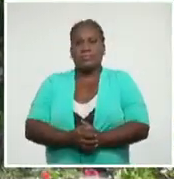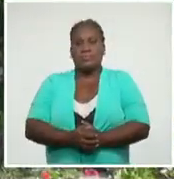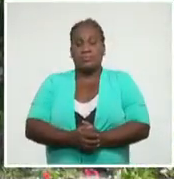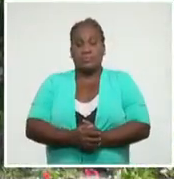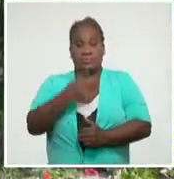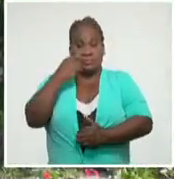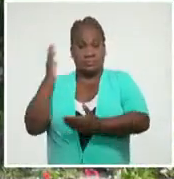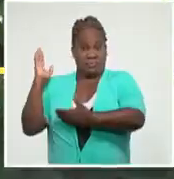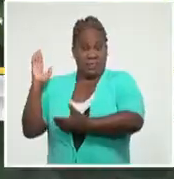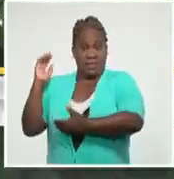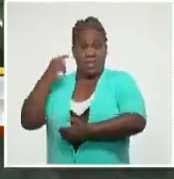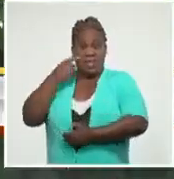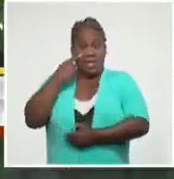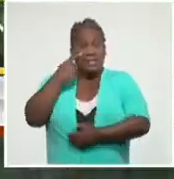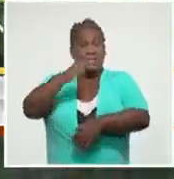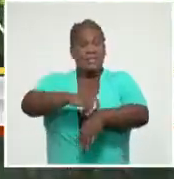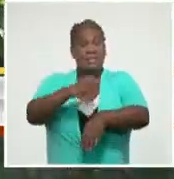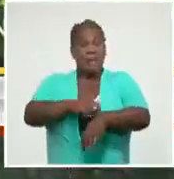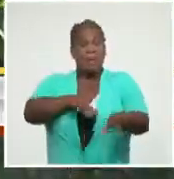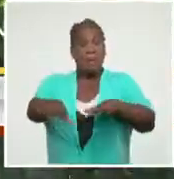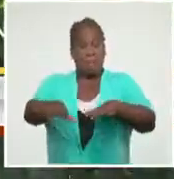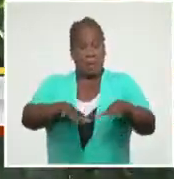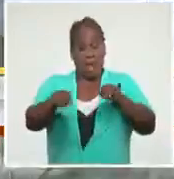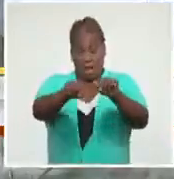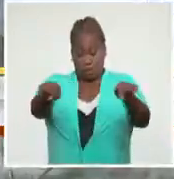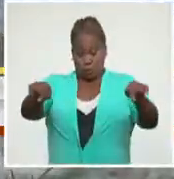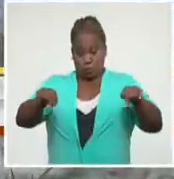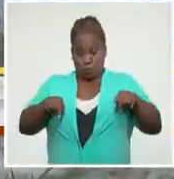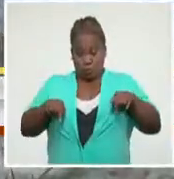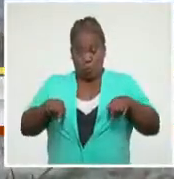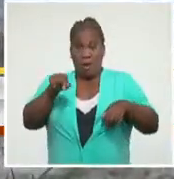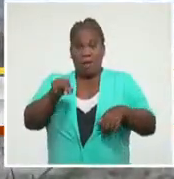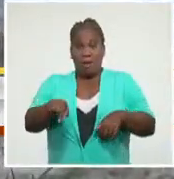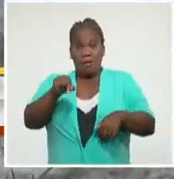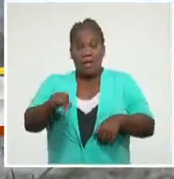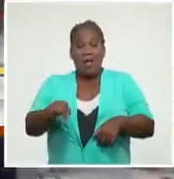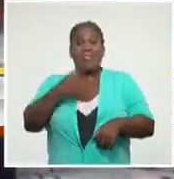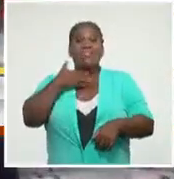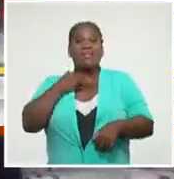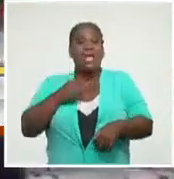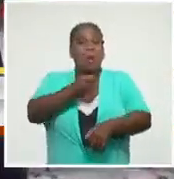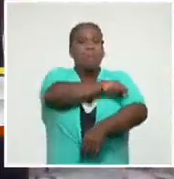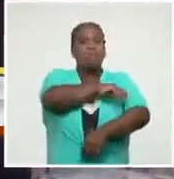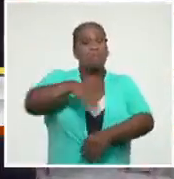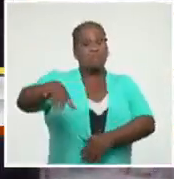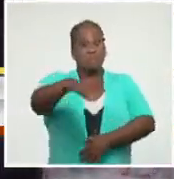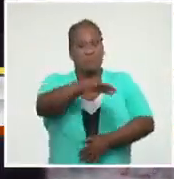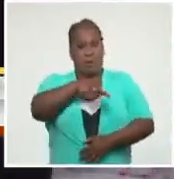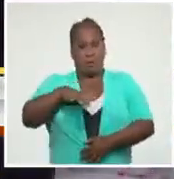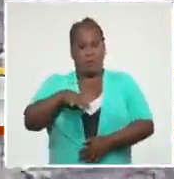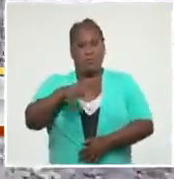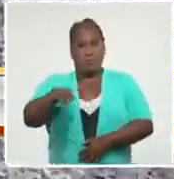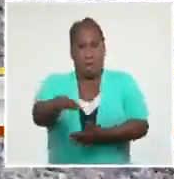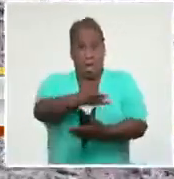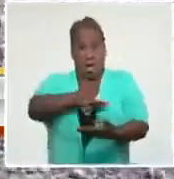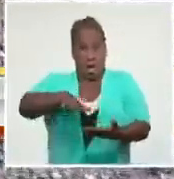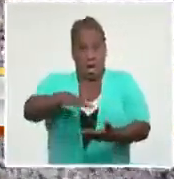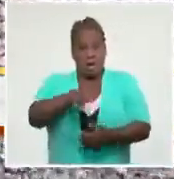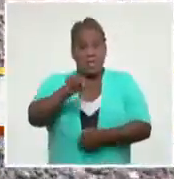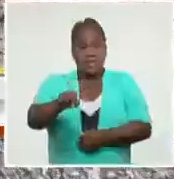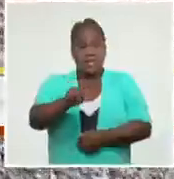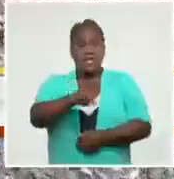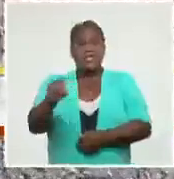Conceden parte de su tiempo para alistar el espacio que en breve acogerá un suceso ansiado por todos. En las barriadas cienfuegueras de Punta Cotica o Pueblo